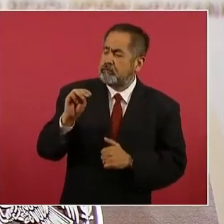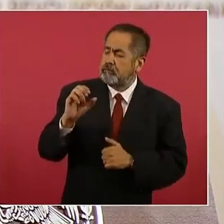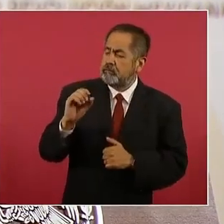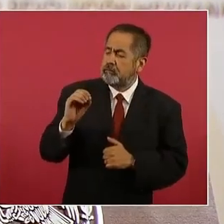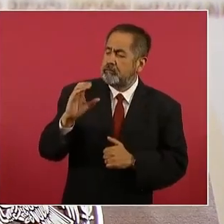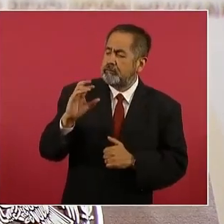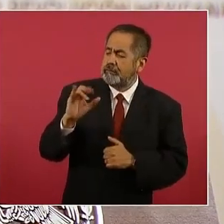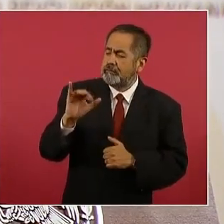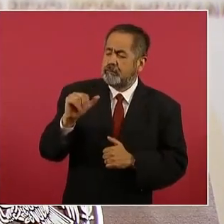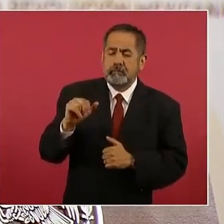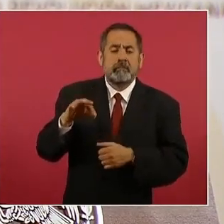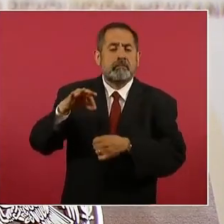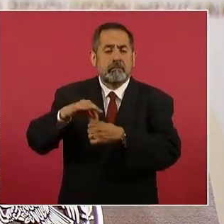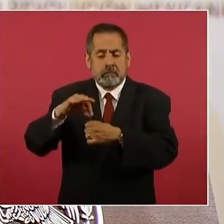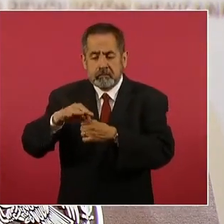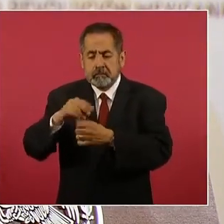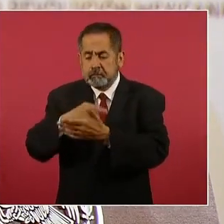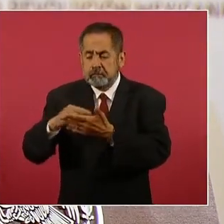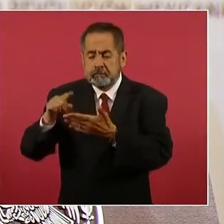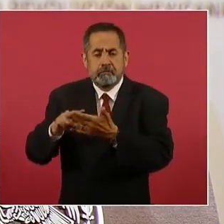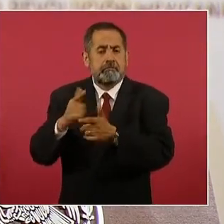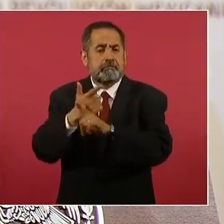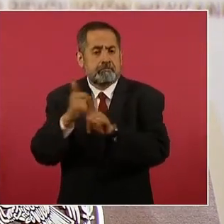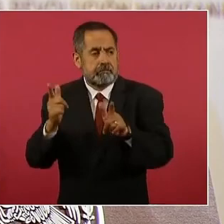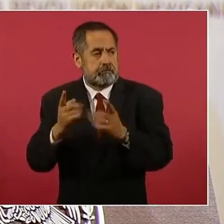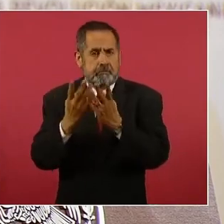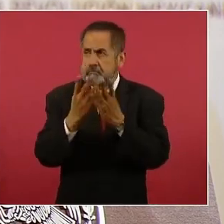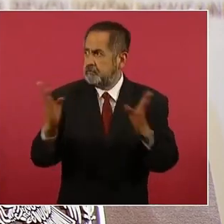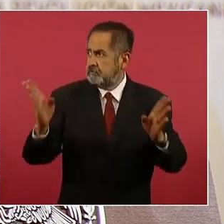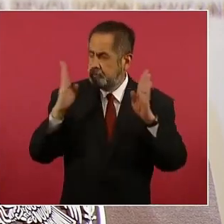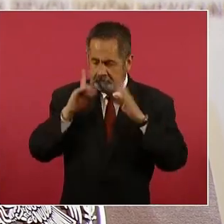Voto libre, directo, secreto,